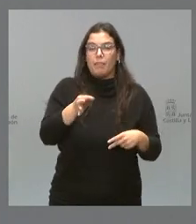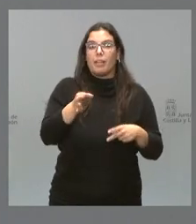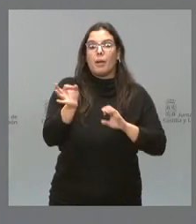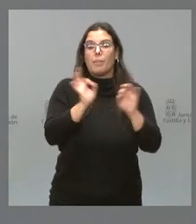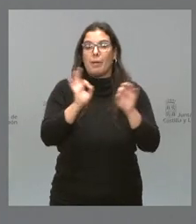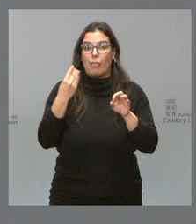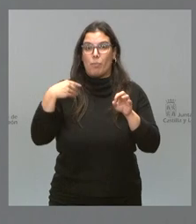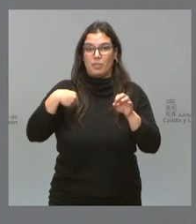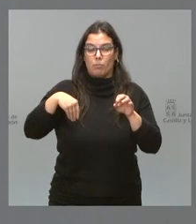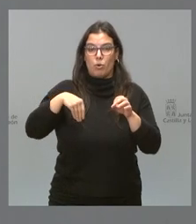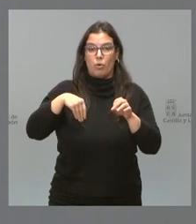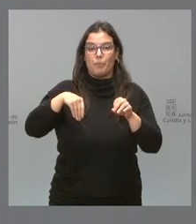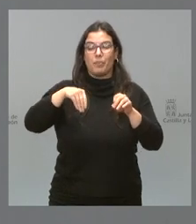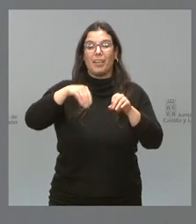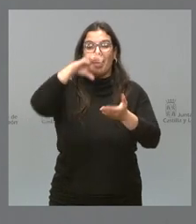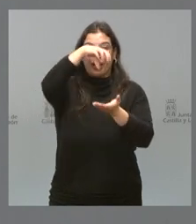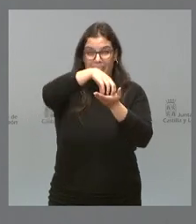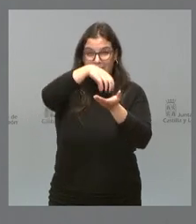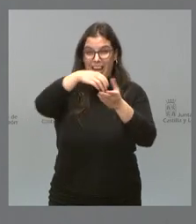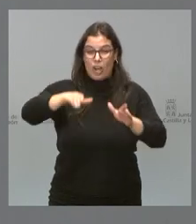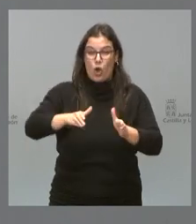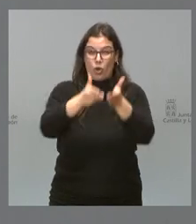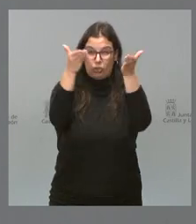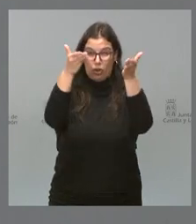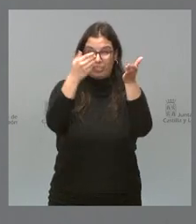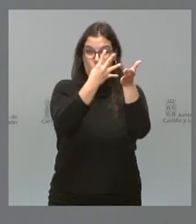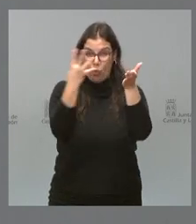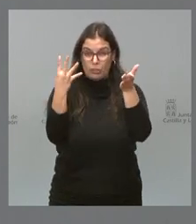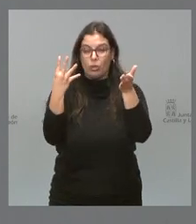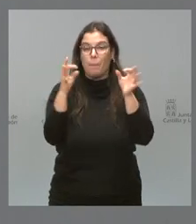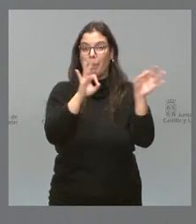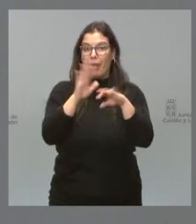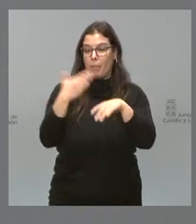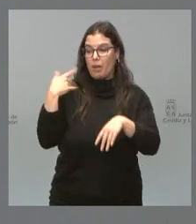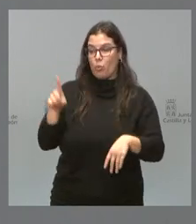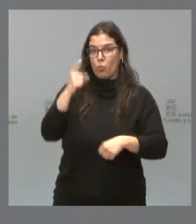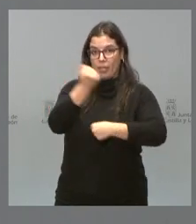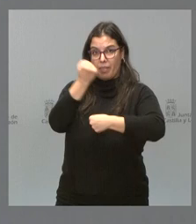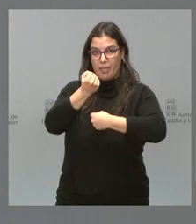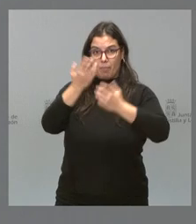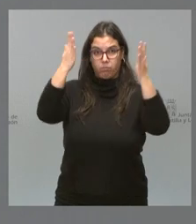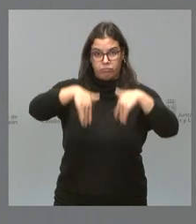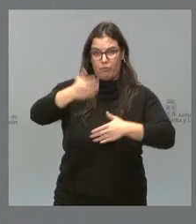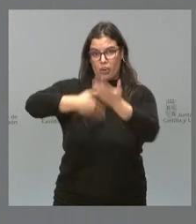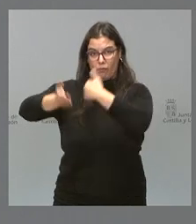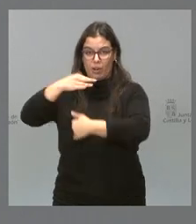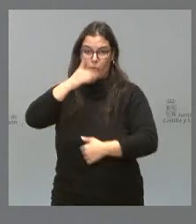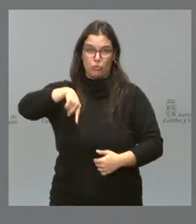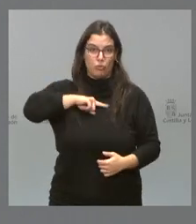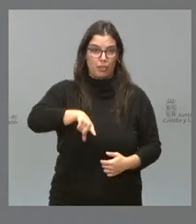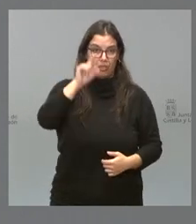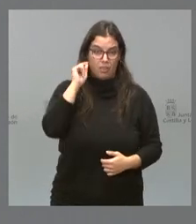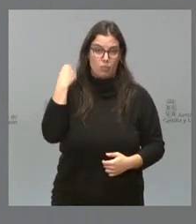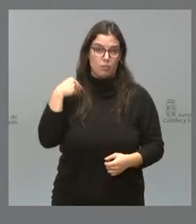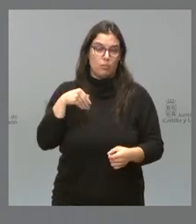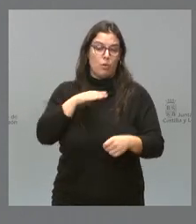de las cuatro Torres de la central de compostilla el día 1 de diciembre como consecuencia de la decisión de la junta de Castilla y León en el